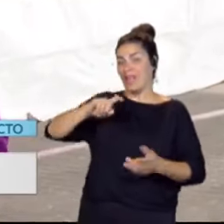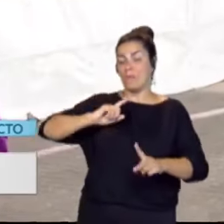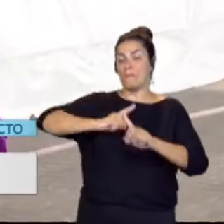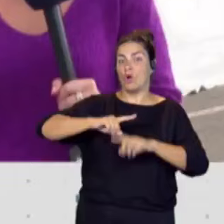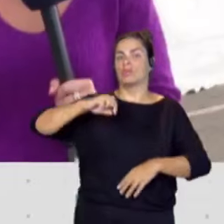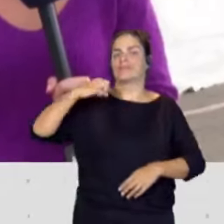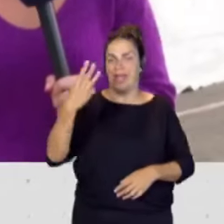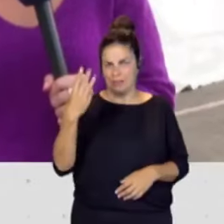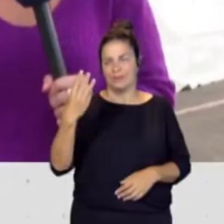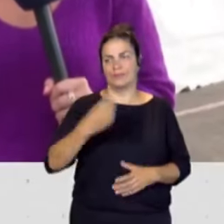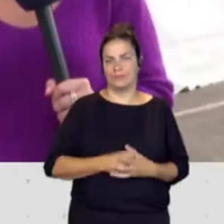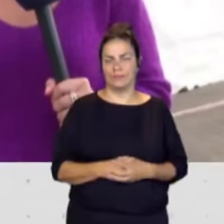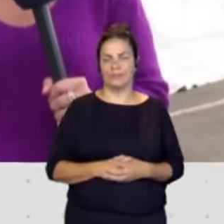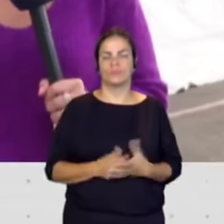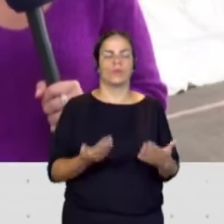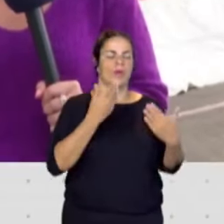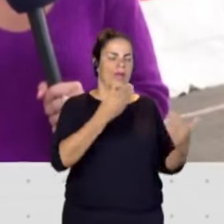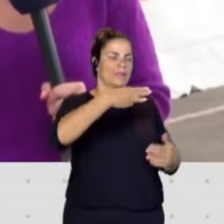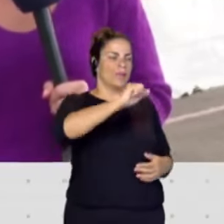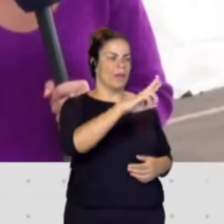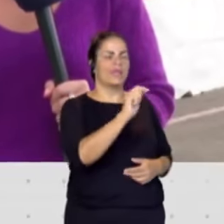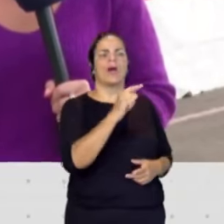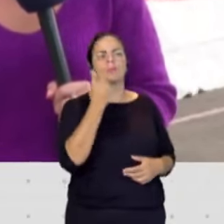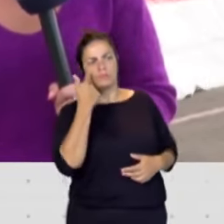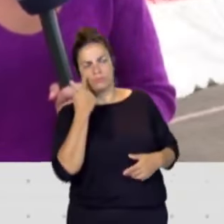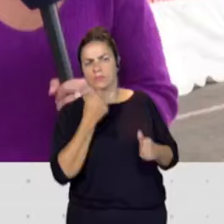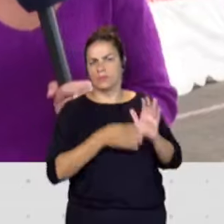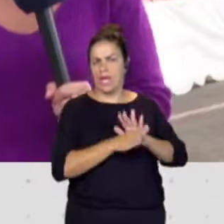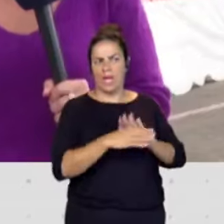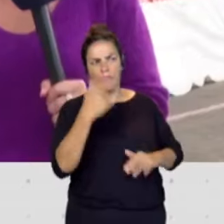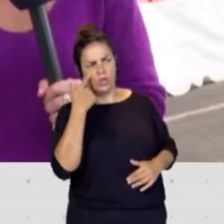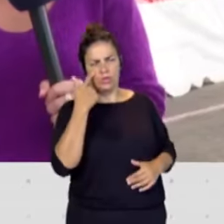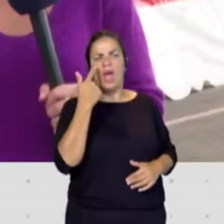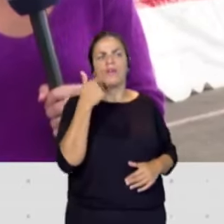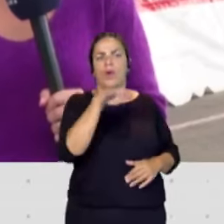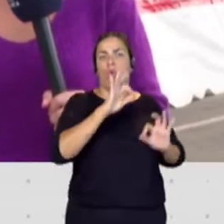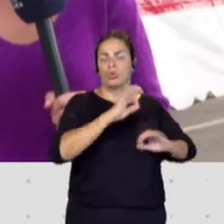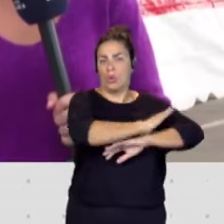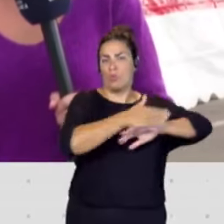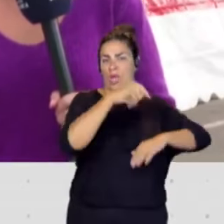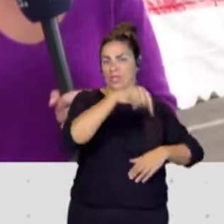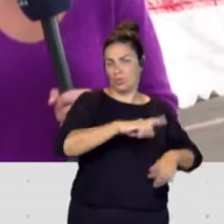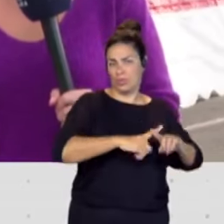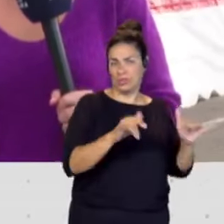año. Gracias, María. Seguiremos muy pendientes de lo que ocurra en ese lugar justo a pie de muelle, del muelle sur